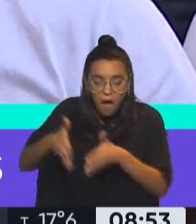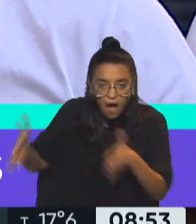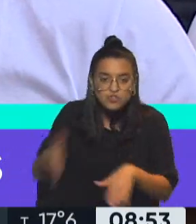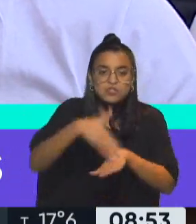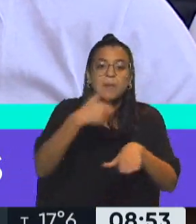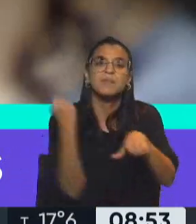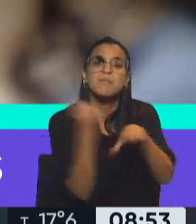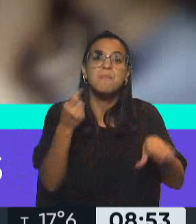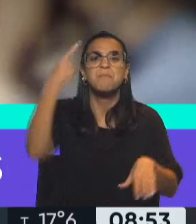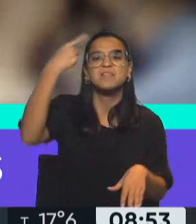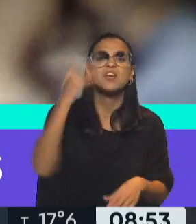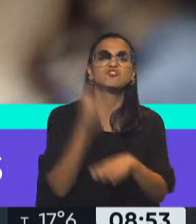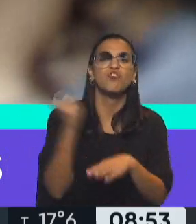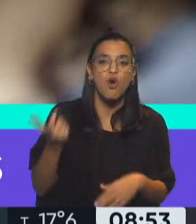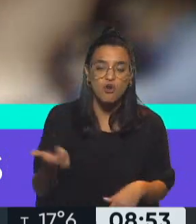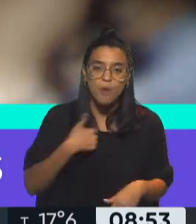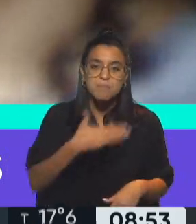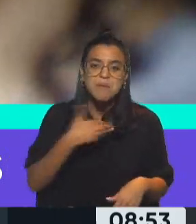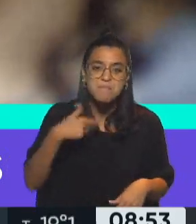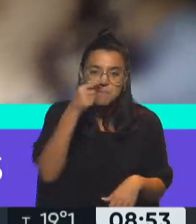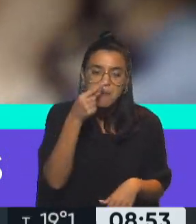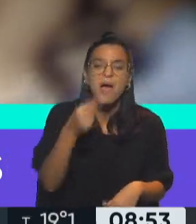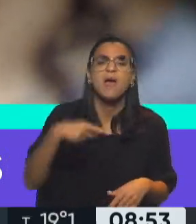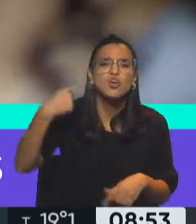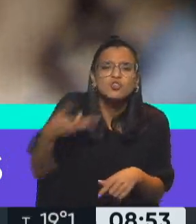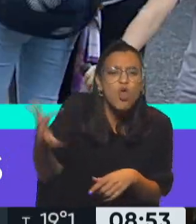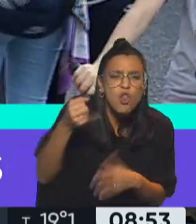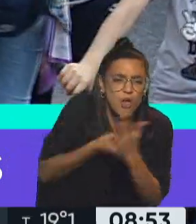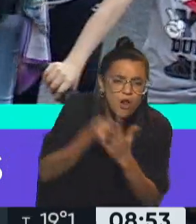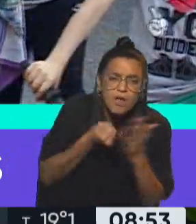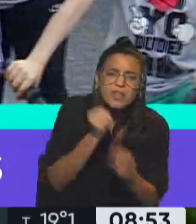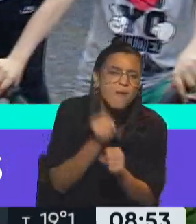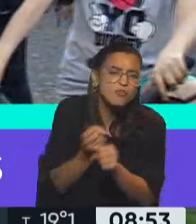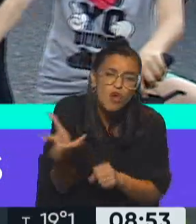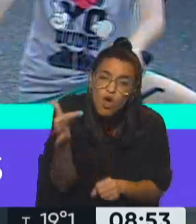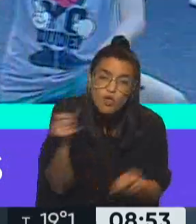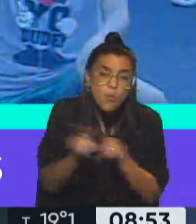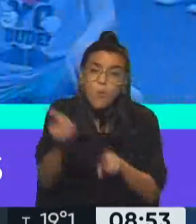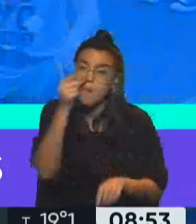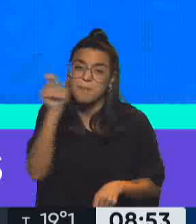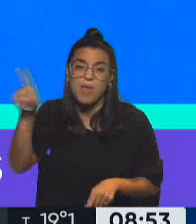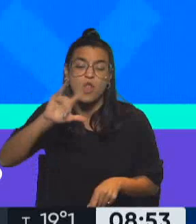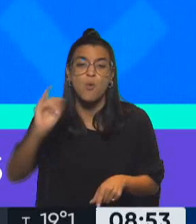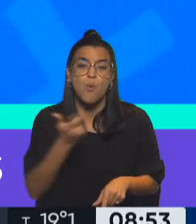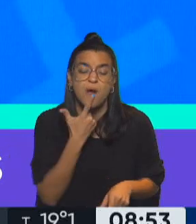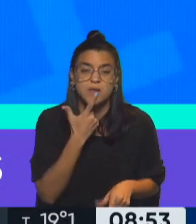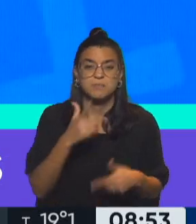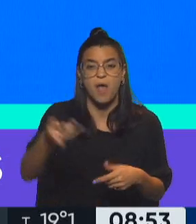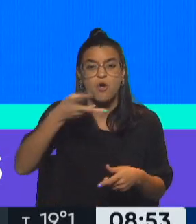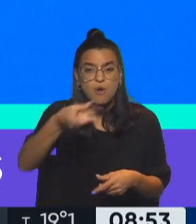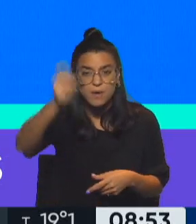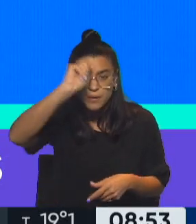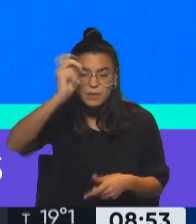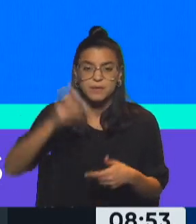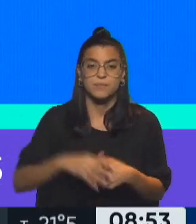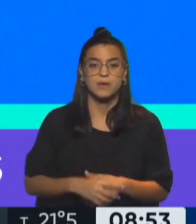una zapatilla de marca y ya piensa que sos chorro. Mi papá se rompe el orto trabajando todo el día igual que los papás de Luca para comprarle una visera, para comprar una